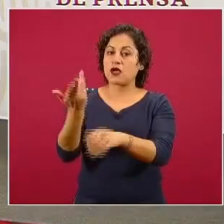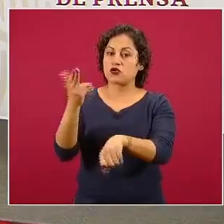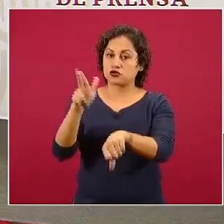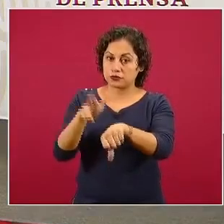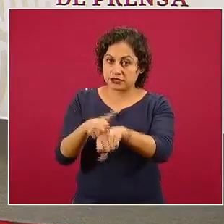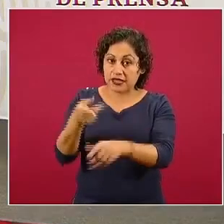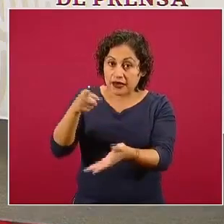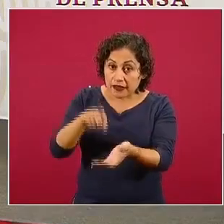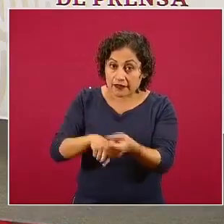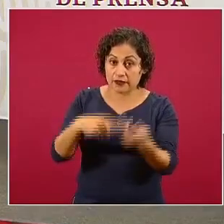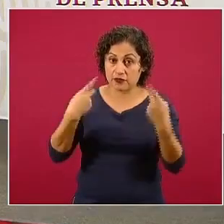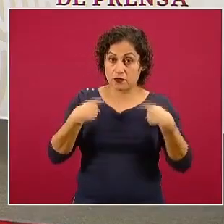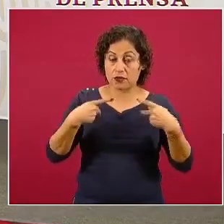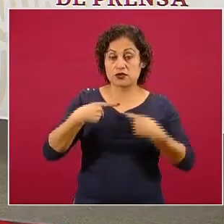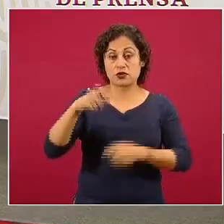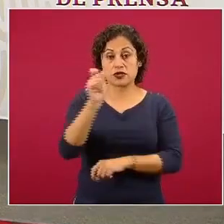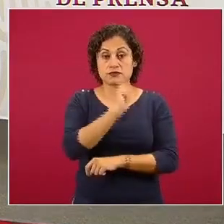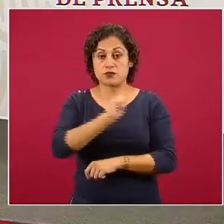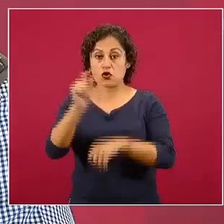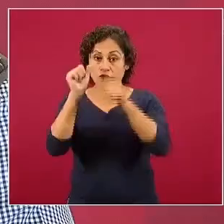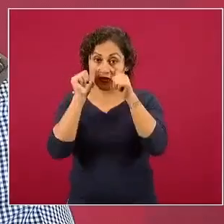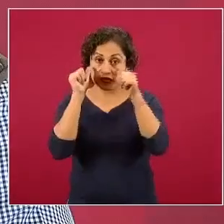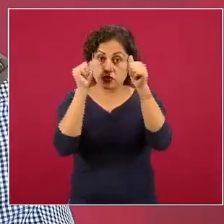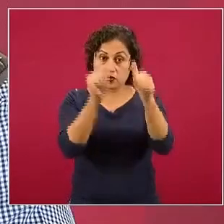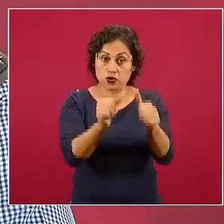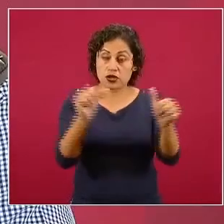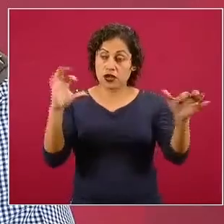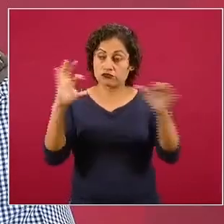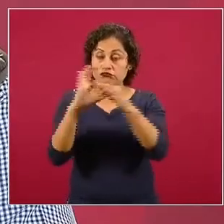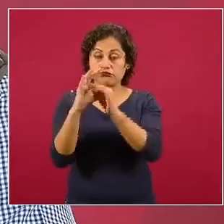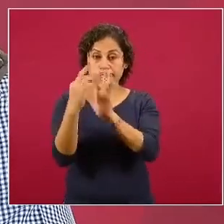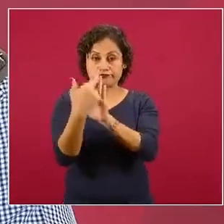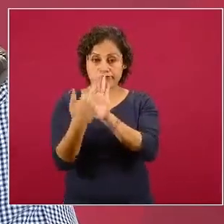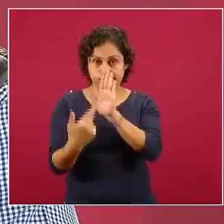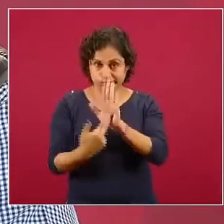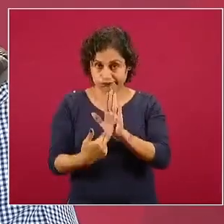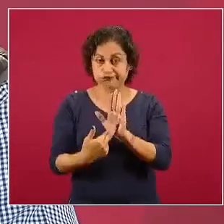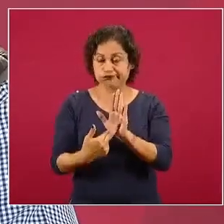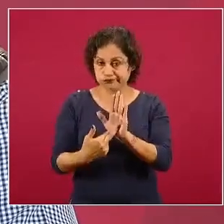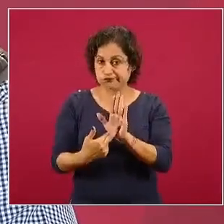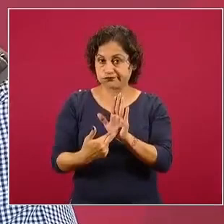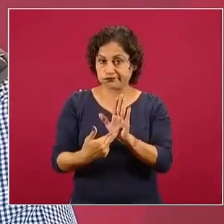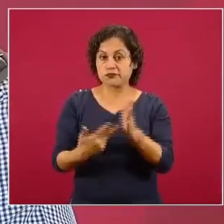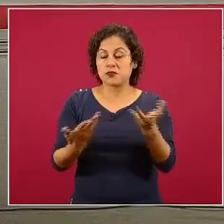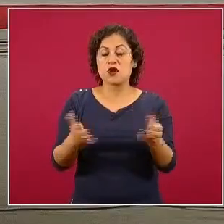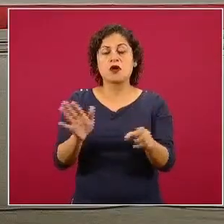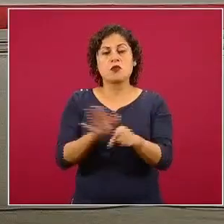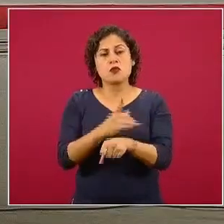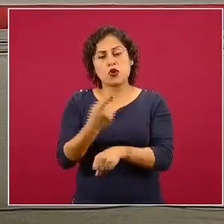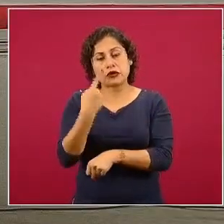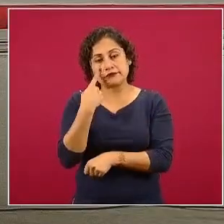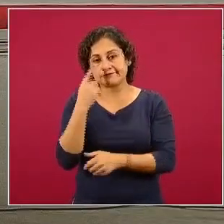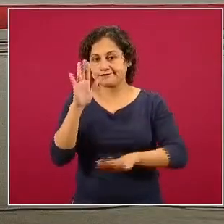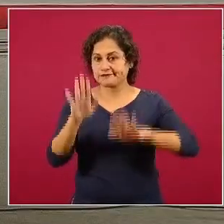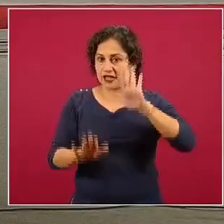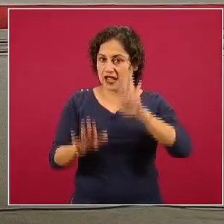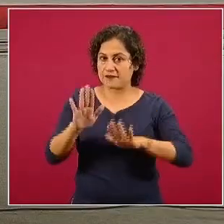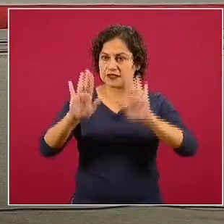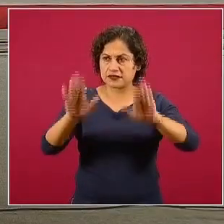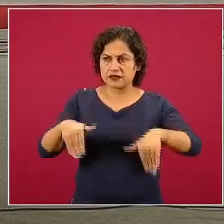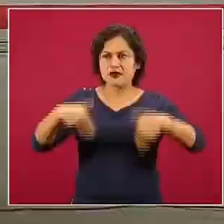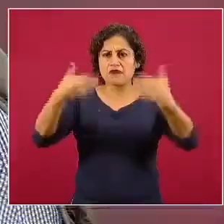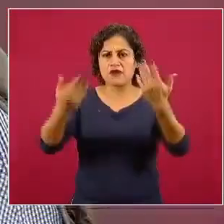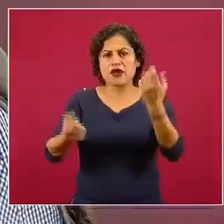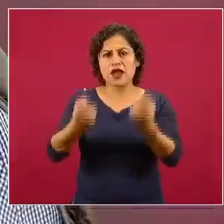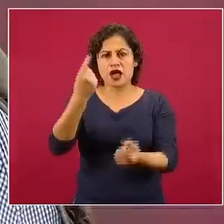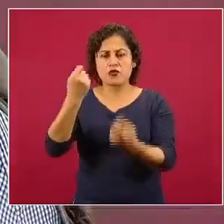hace en apego a los diferentes lineamientos, porque hay en muchas ocasiones terapias en un